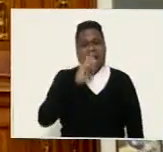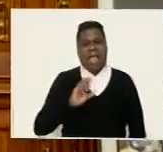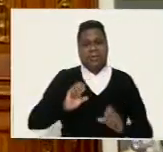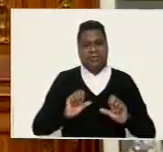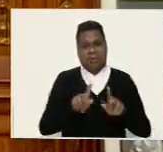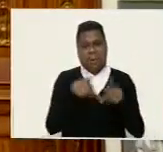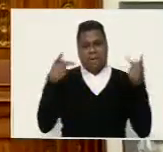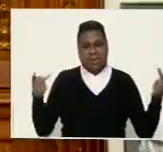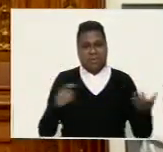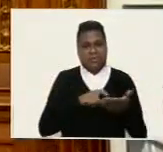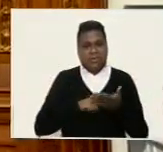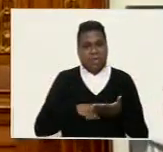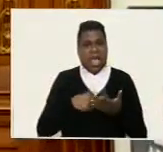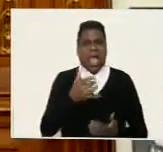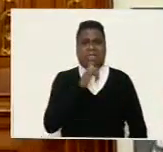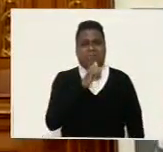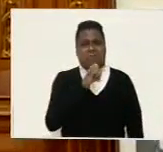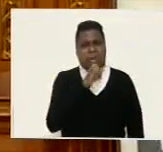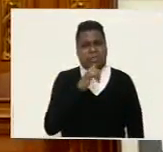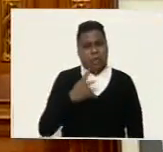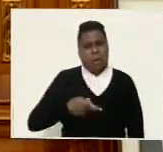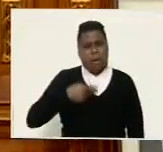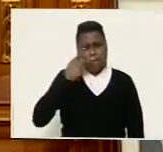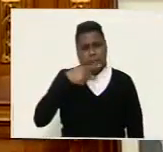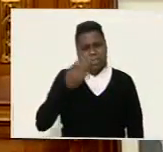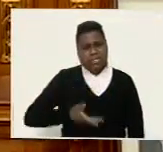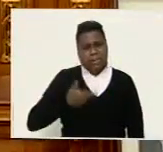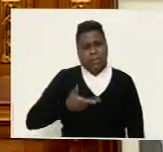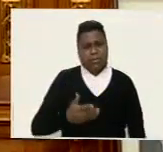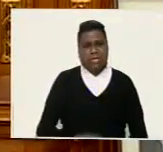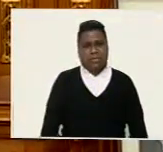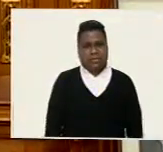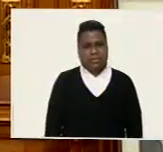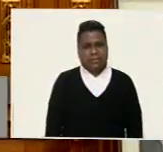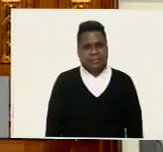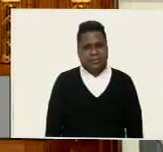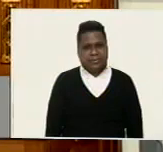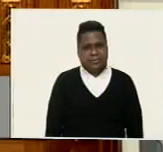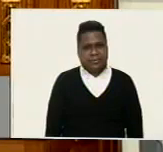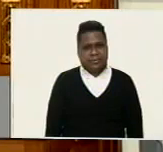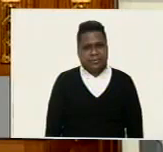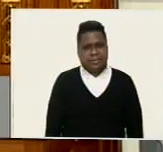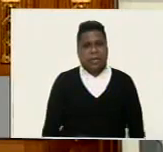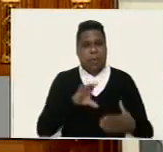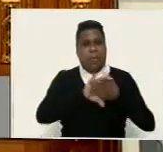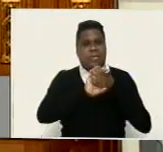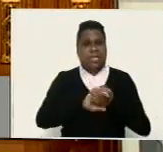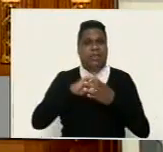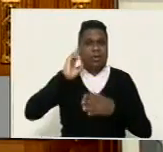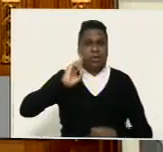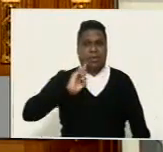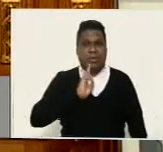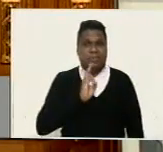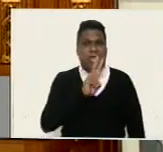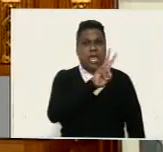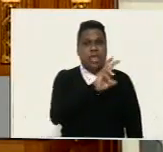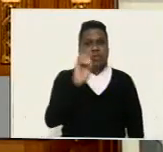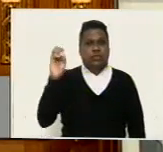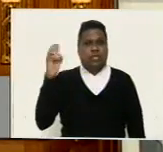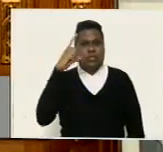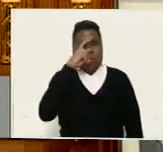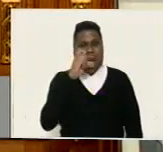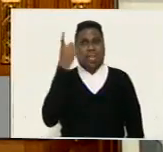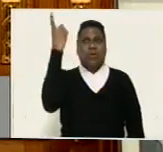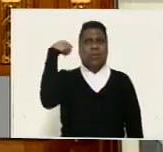un semanario, perdón, creado por nuestro padre de la patria, el compañero libertador Simón Bolívar, hace 200 años. Y